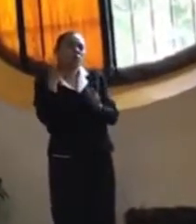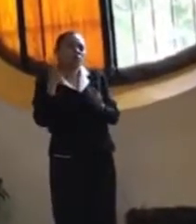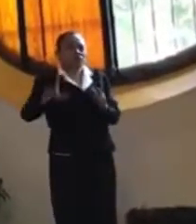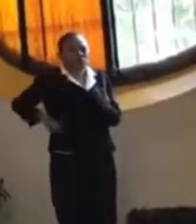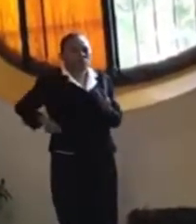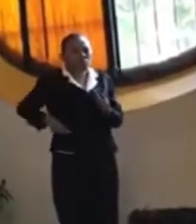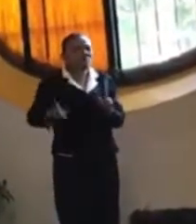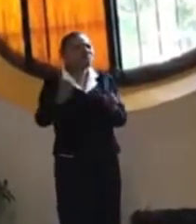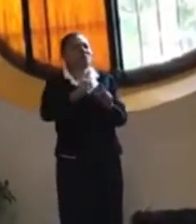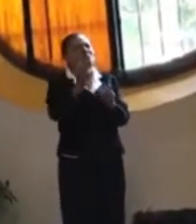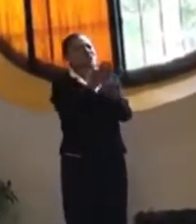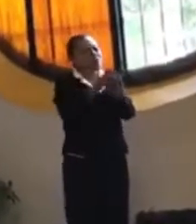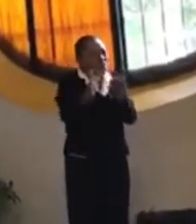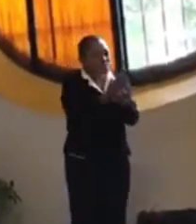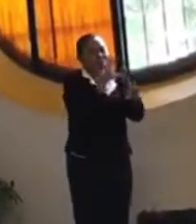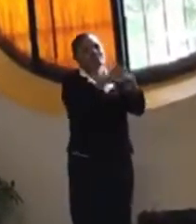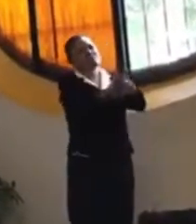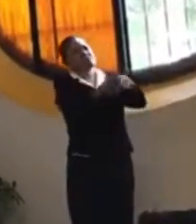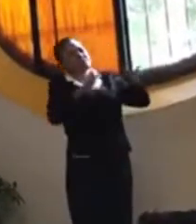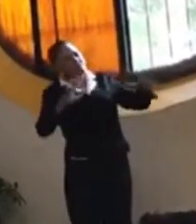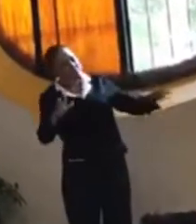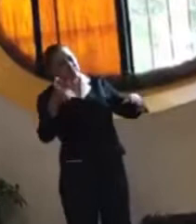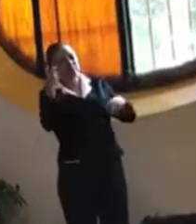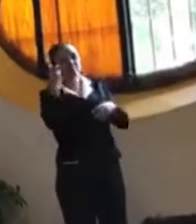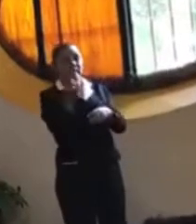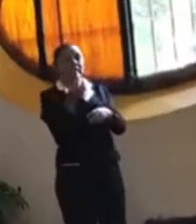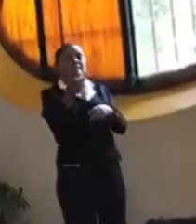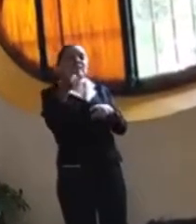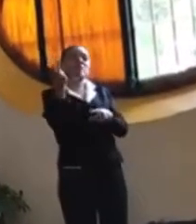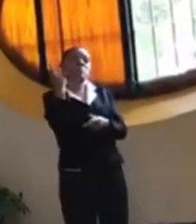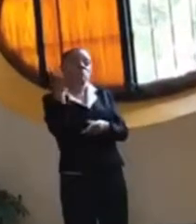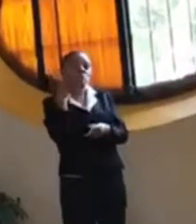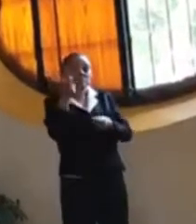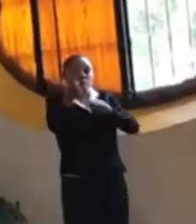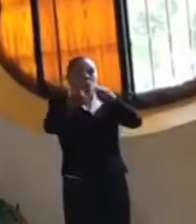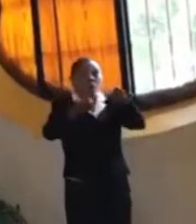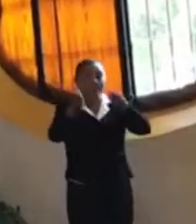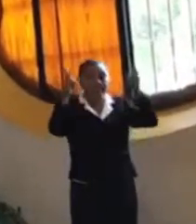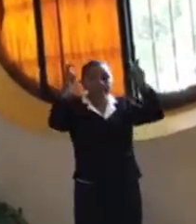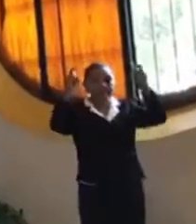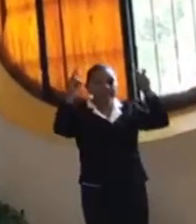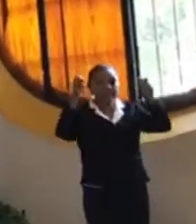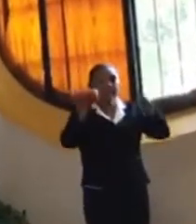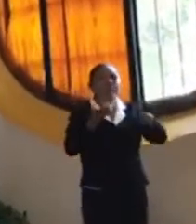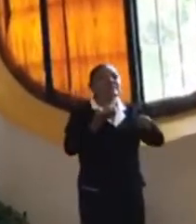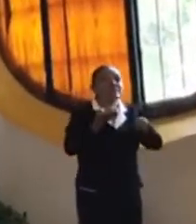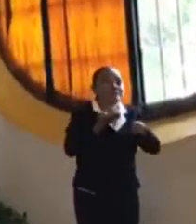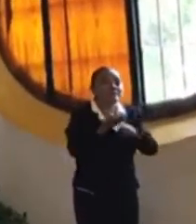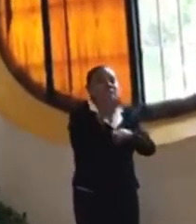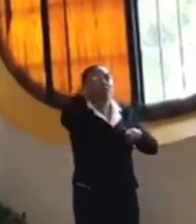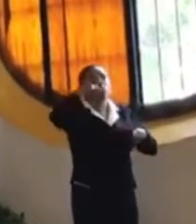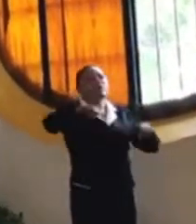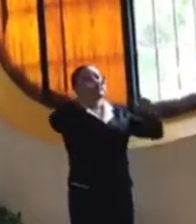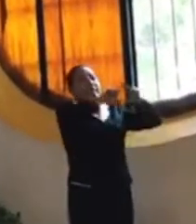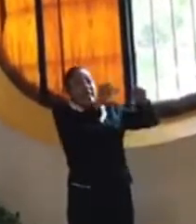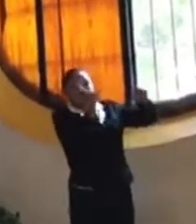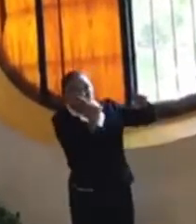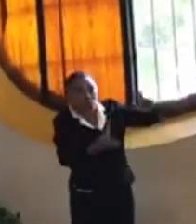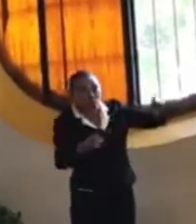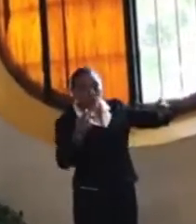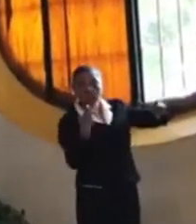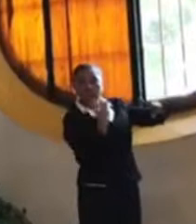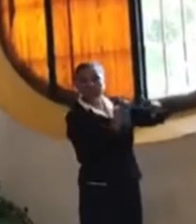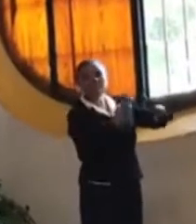que despolitizar ese tipo de manejos en los temas que son del Estado mexicano. El Estado mexicano tiene